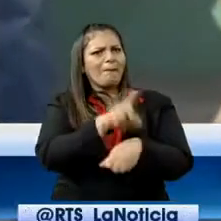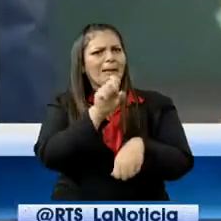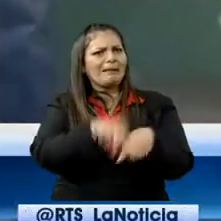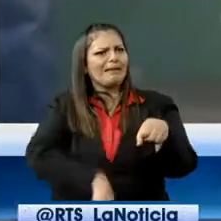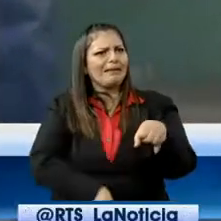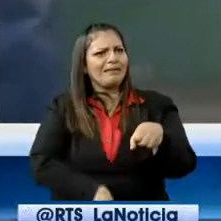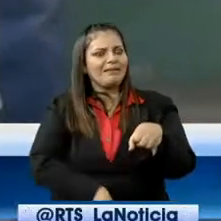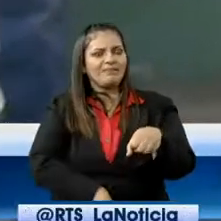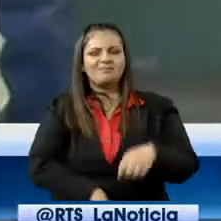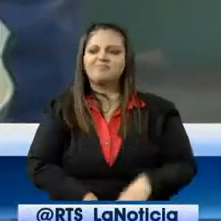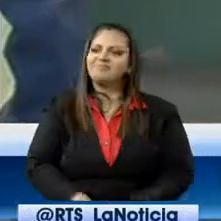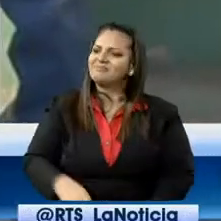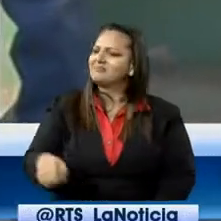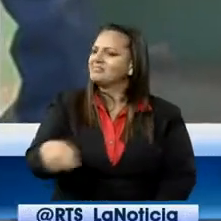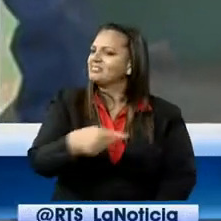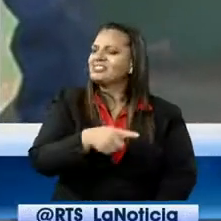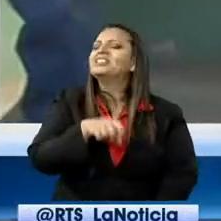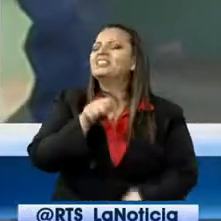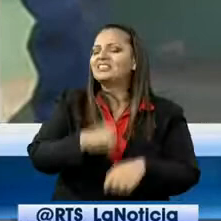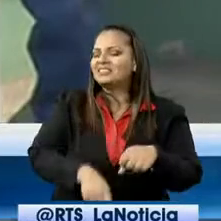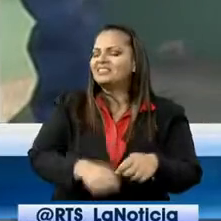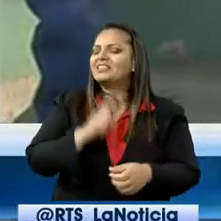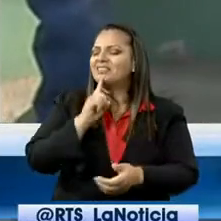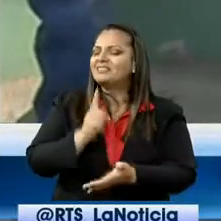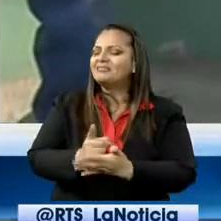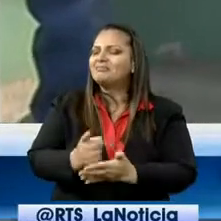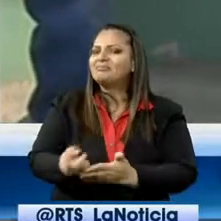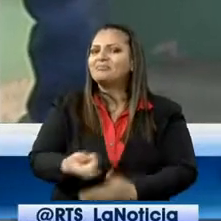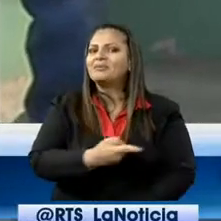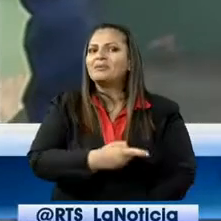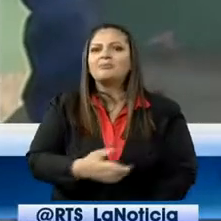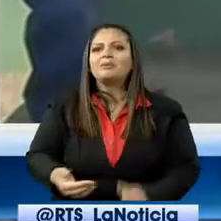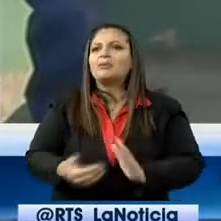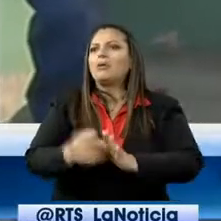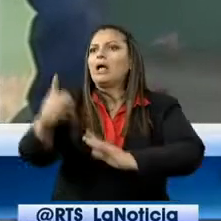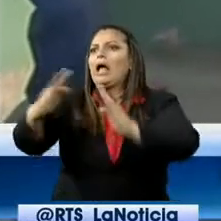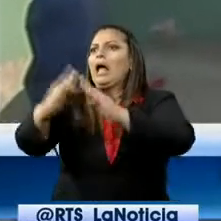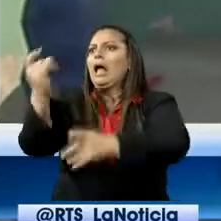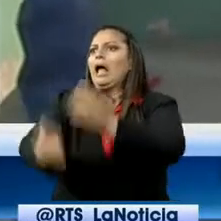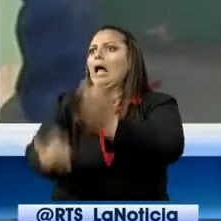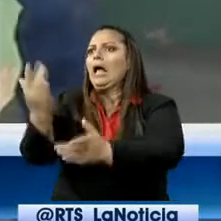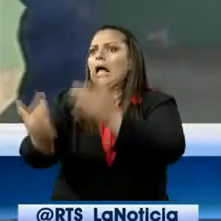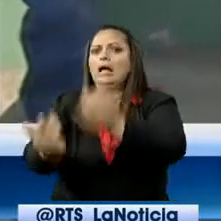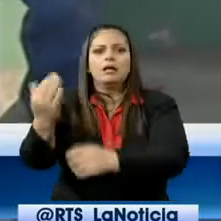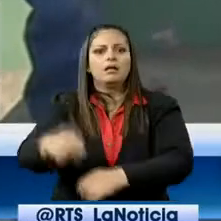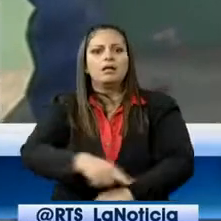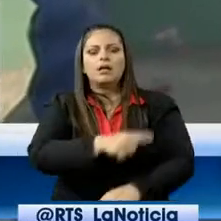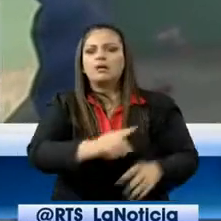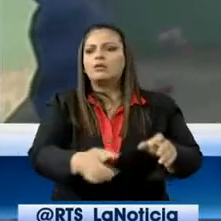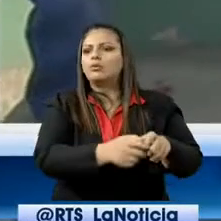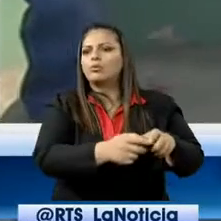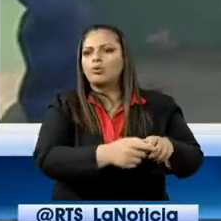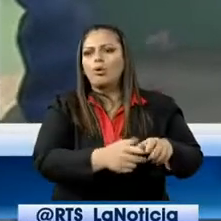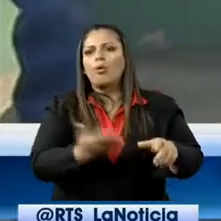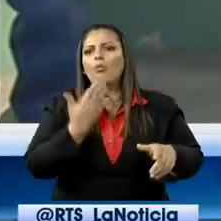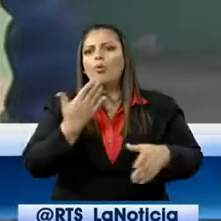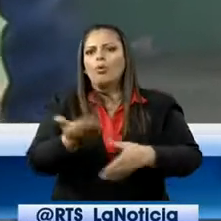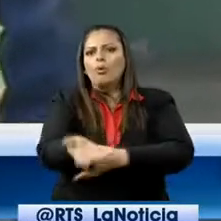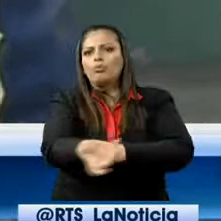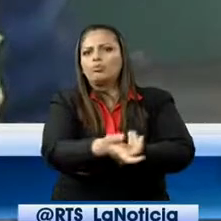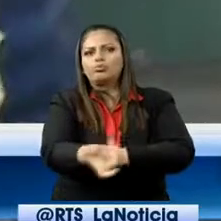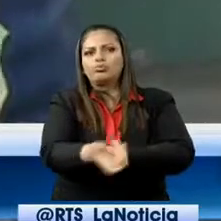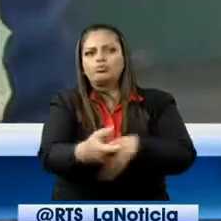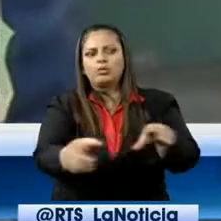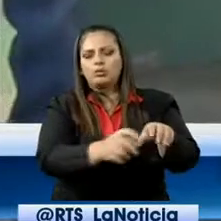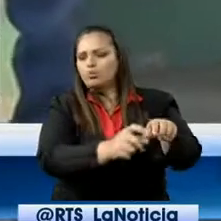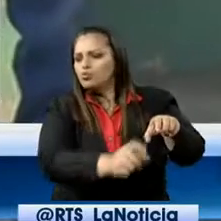esto no sirve, está partido y imagínense una emergencia, un incendio aquí, no tiene cómo los bomberos de solucionar problemas porque esto